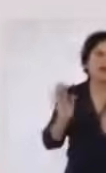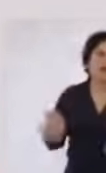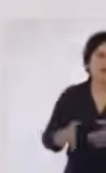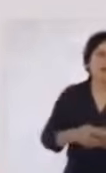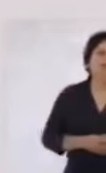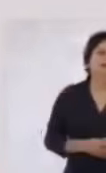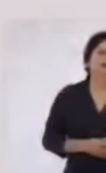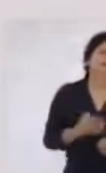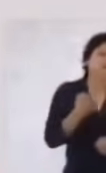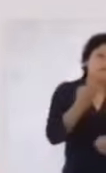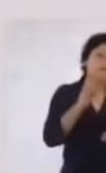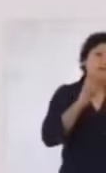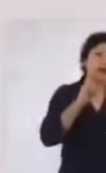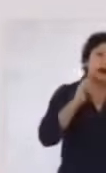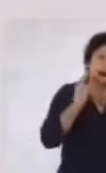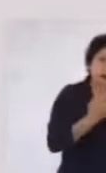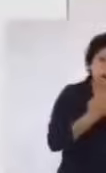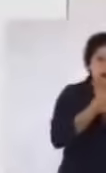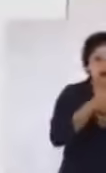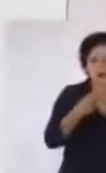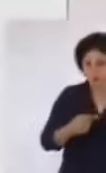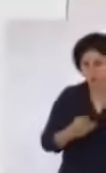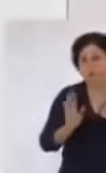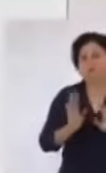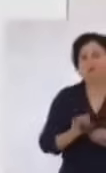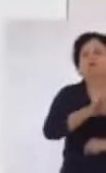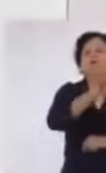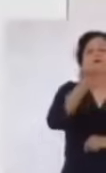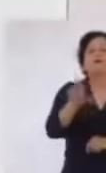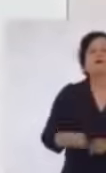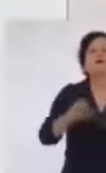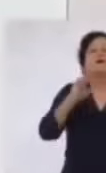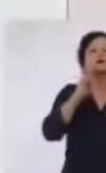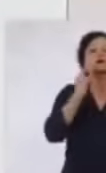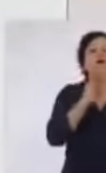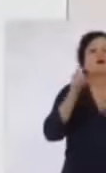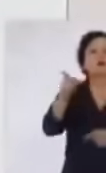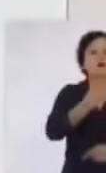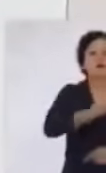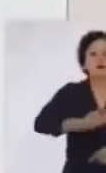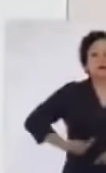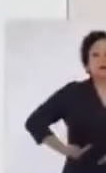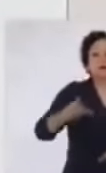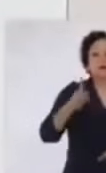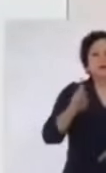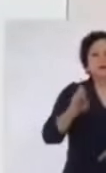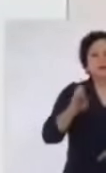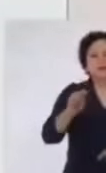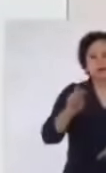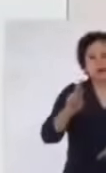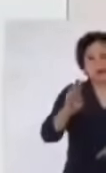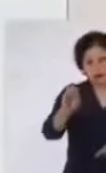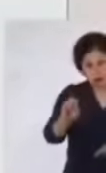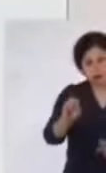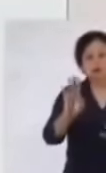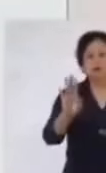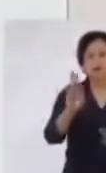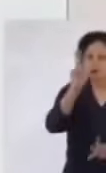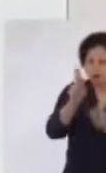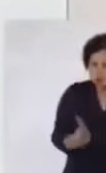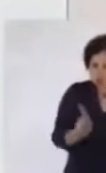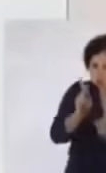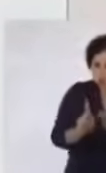Esencialmente fueron las reuniones. Después nos reunimos con el presidente Petro, ahí hablamos también de varios